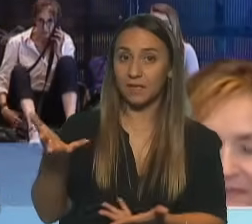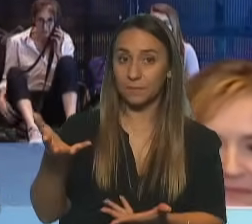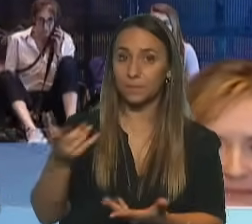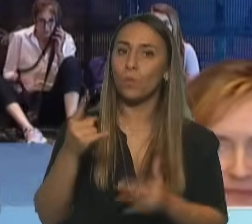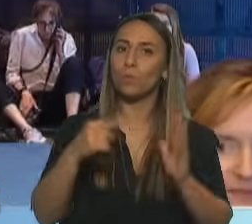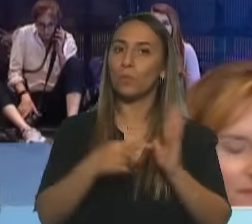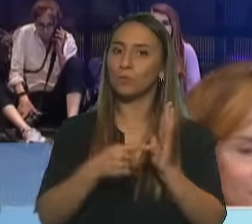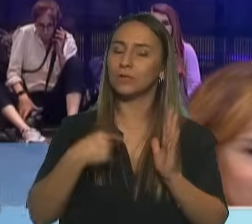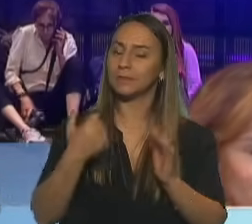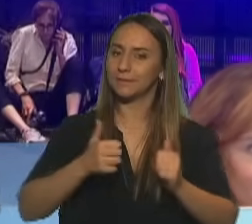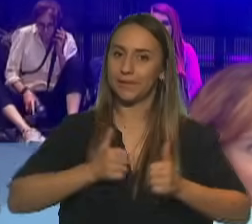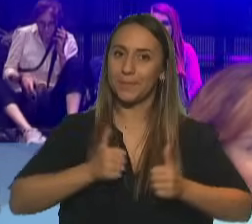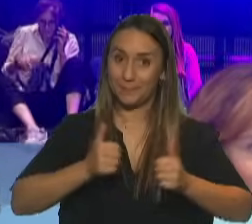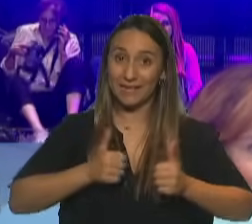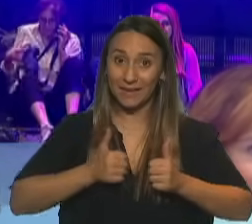dato a esperar